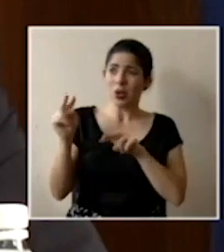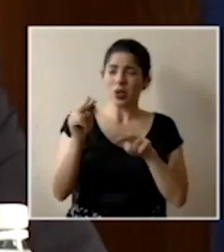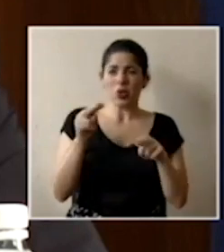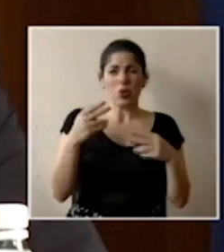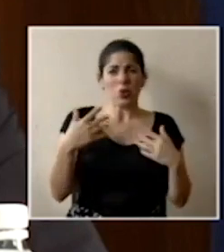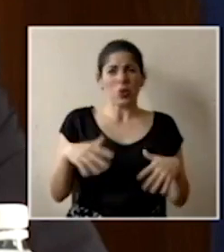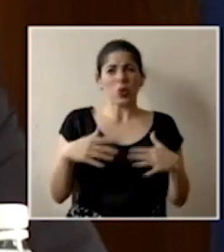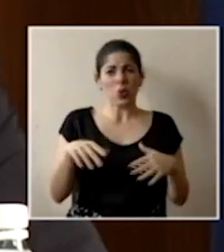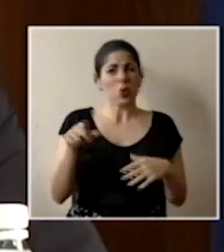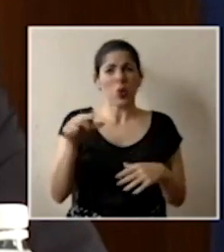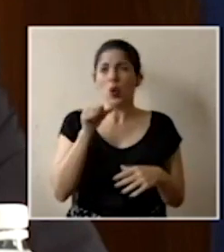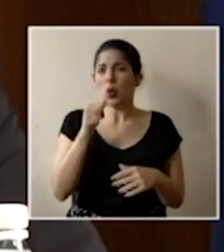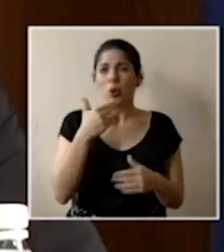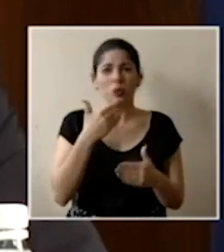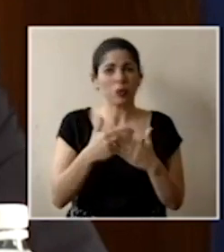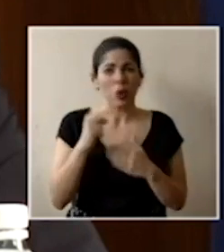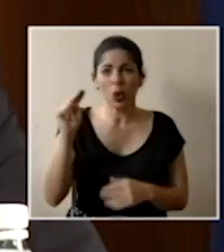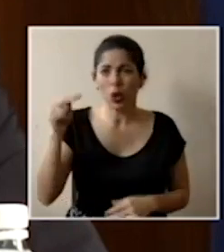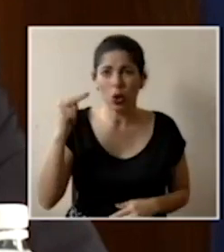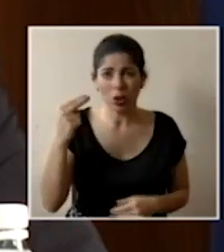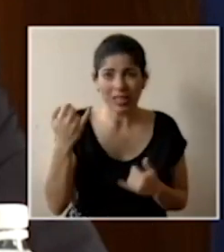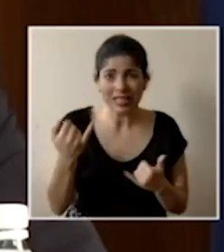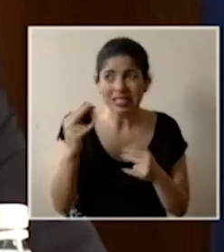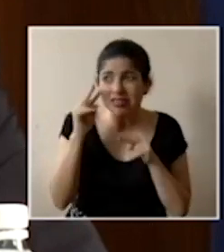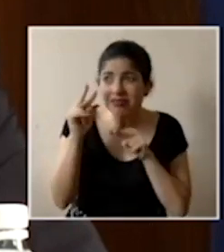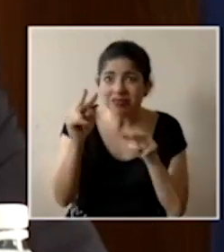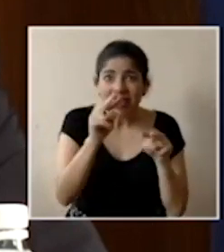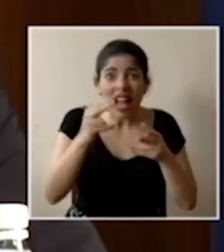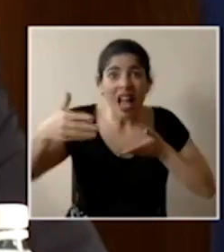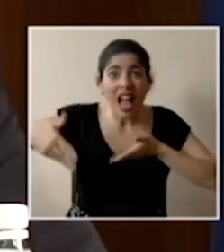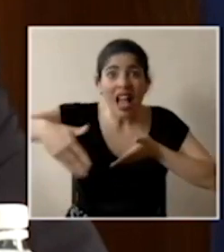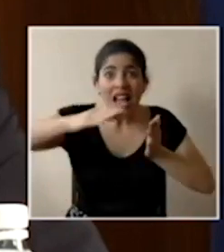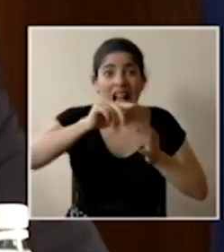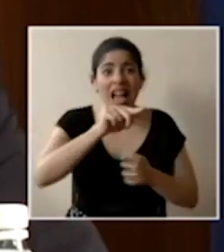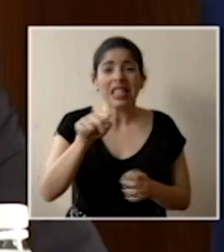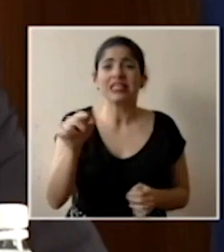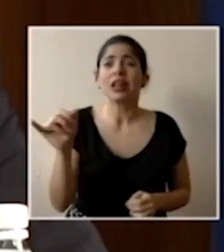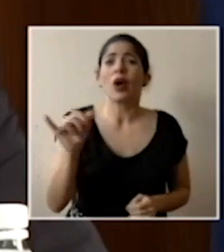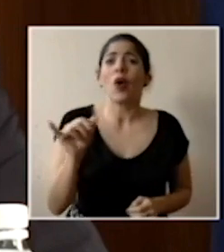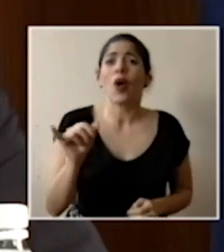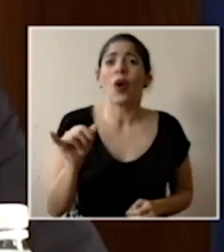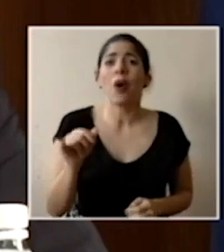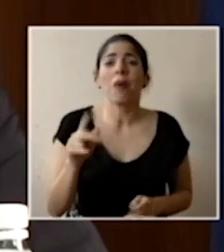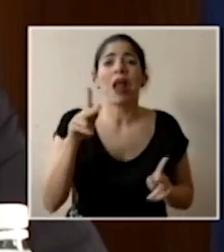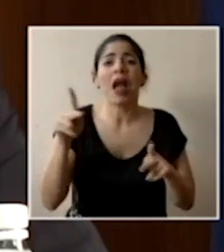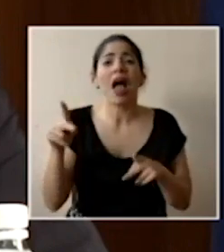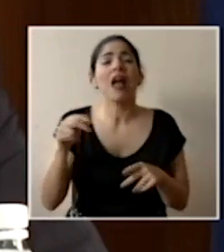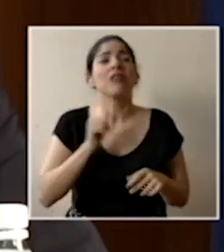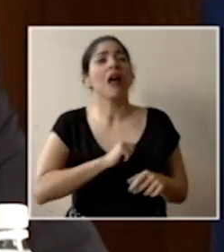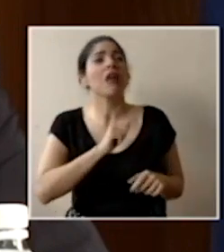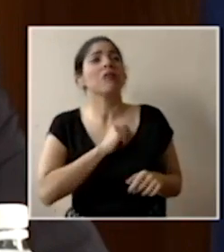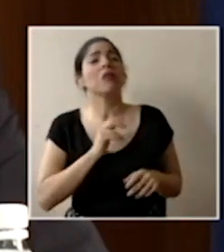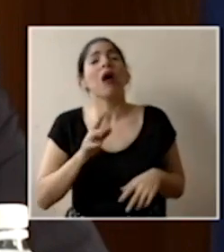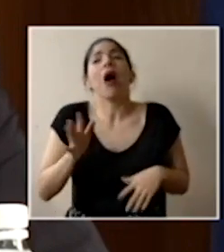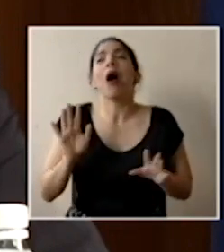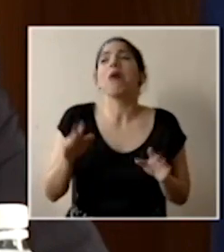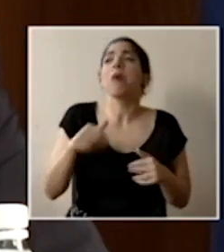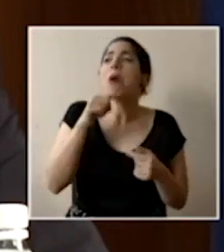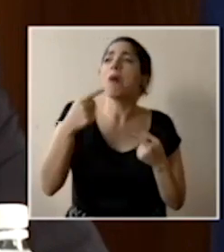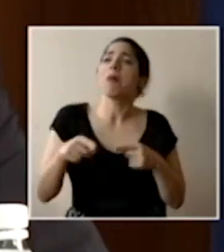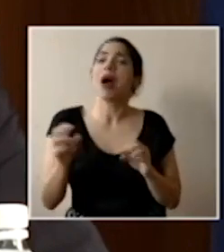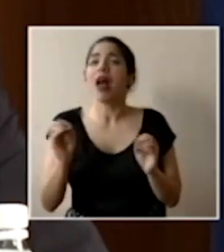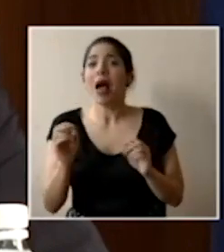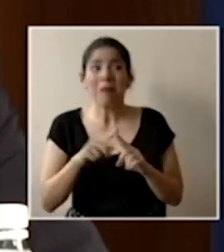realmente no son buenas noticias. Lo que estamos viendo en la calle es como si nada estuviera pasando. Y ya tenemos más de